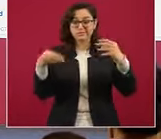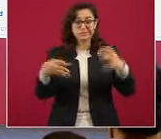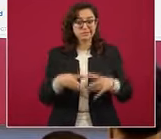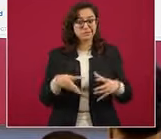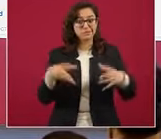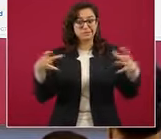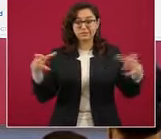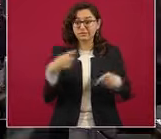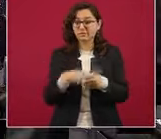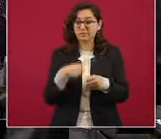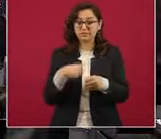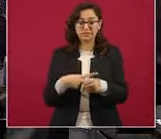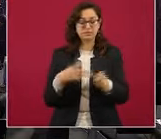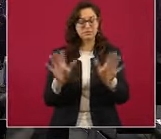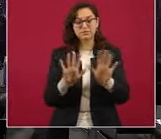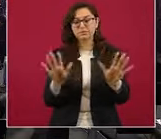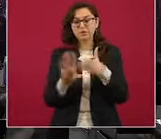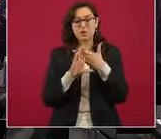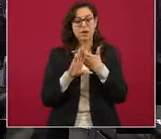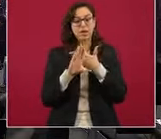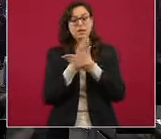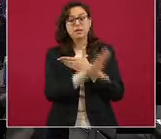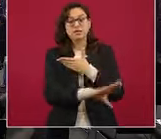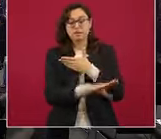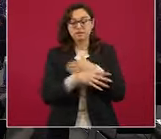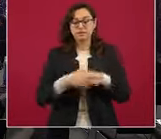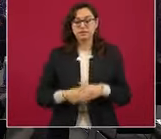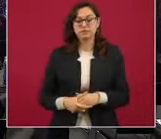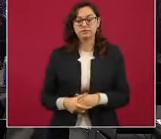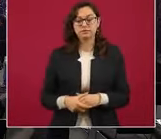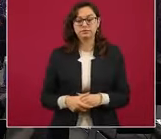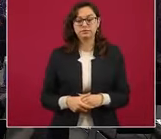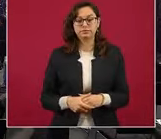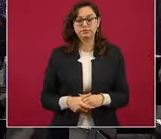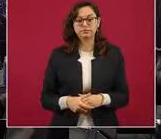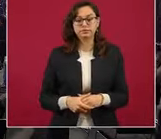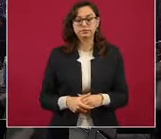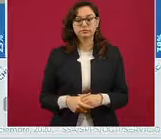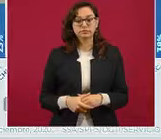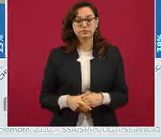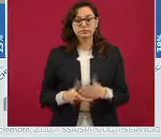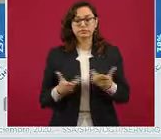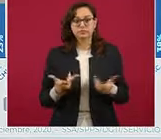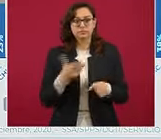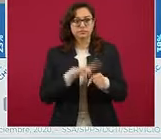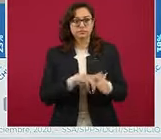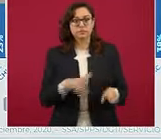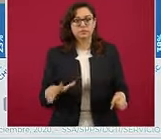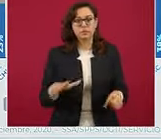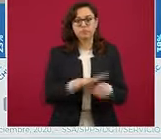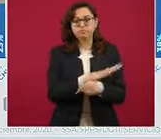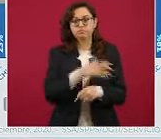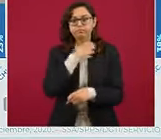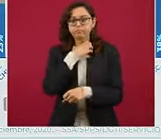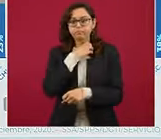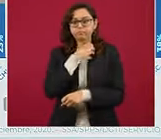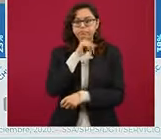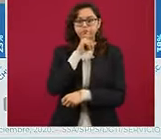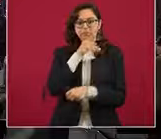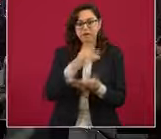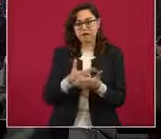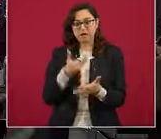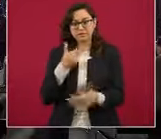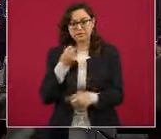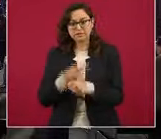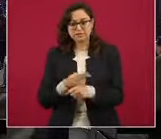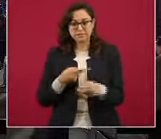Queremos evitar los contagios, que no haya saturación, y por eso estamos actuando. Y